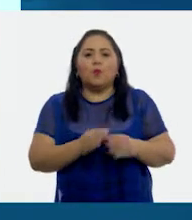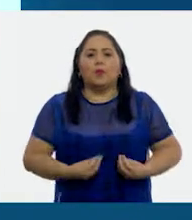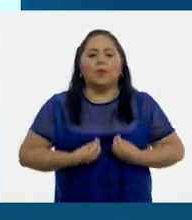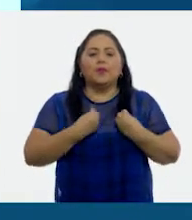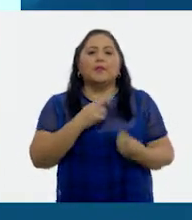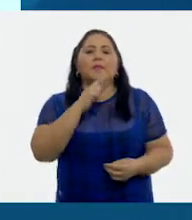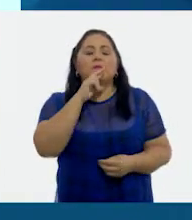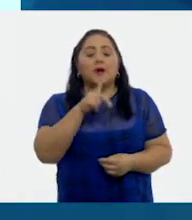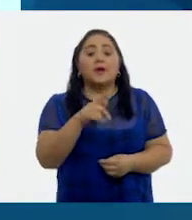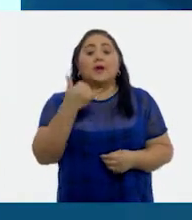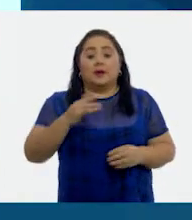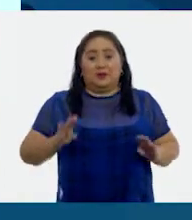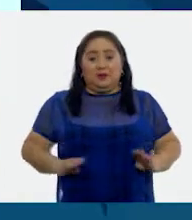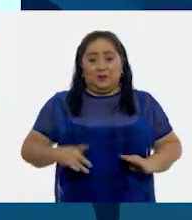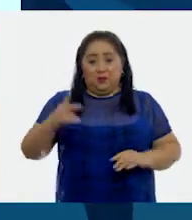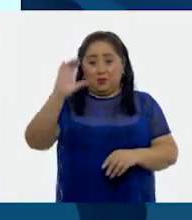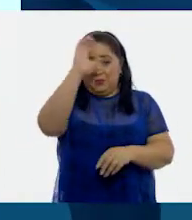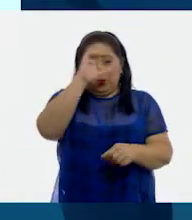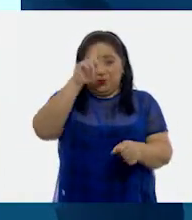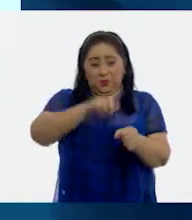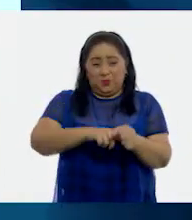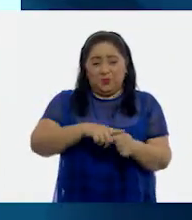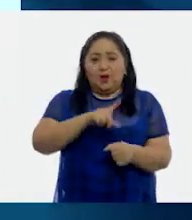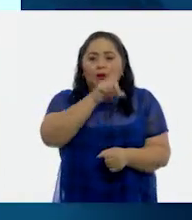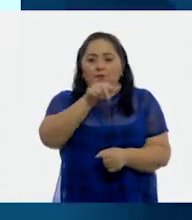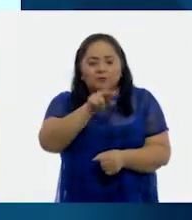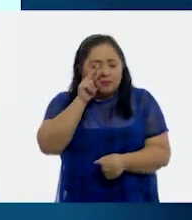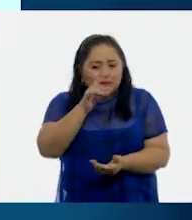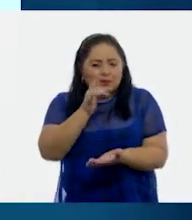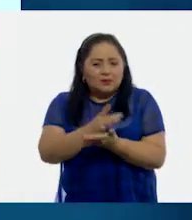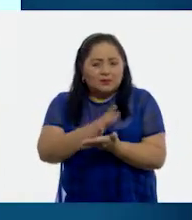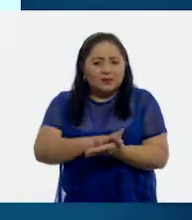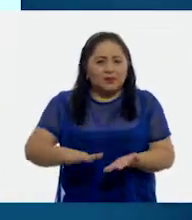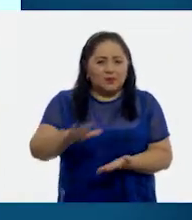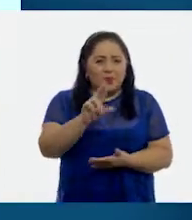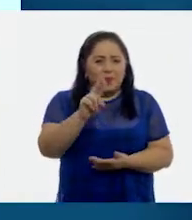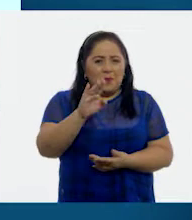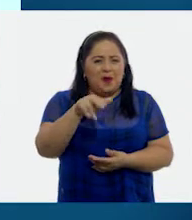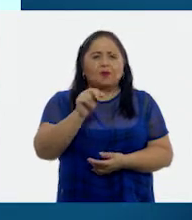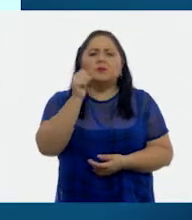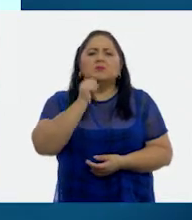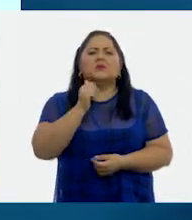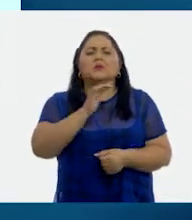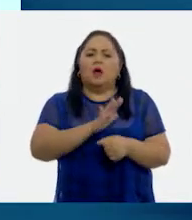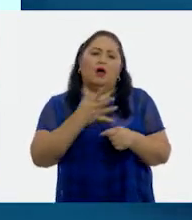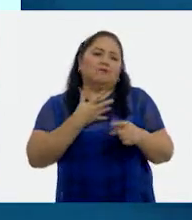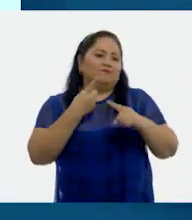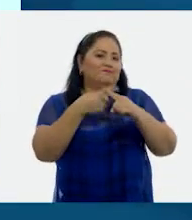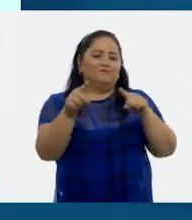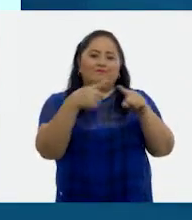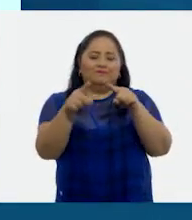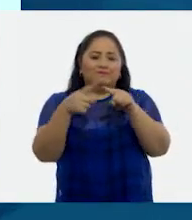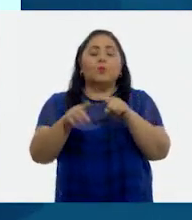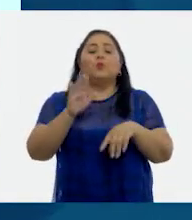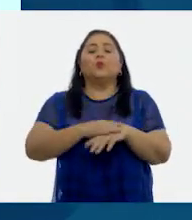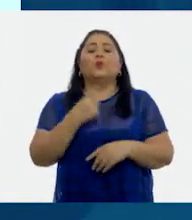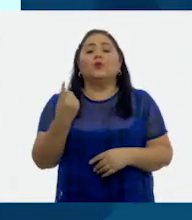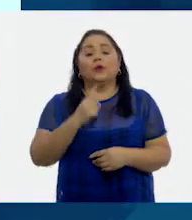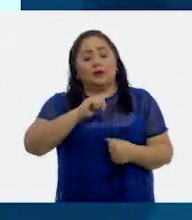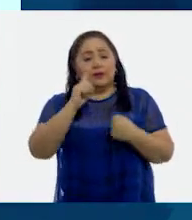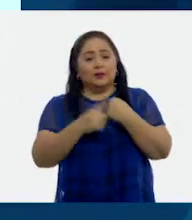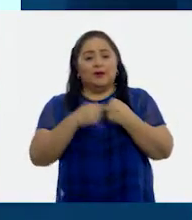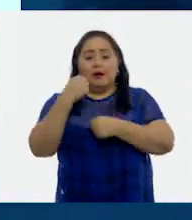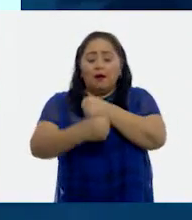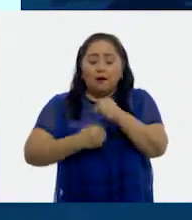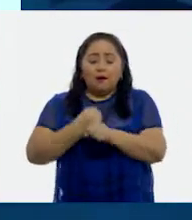Las características culturales que permiten identificar un medio urbano suelen ser variadas, ya que a través de